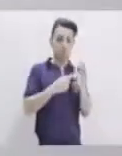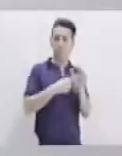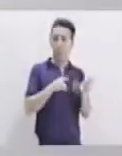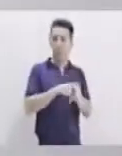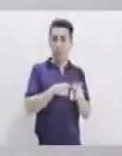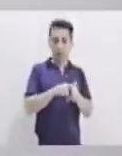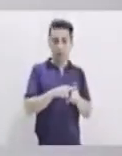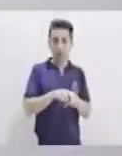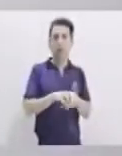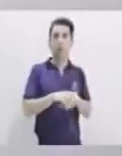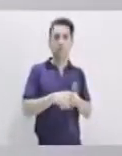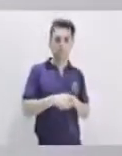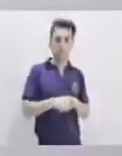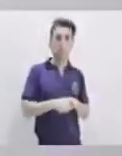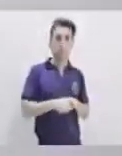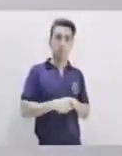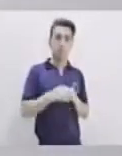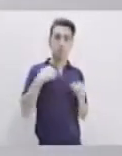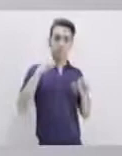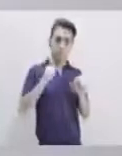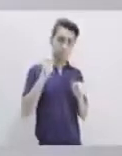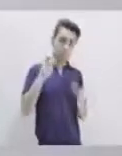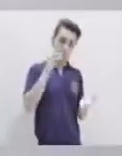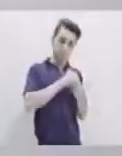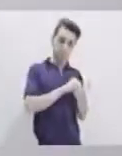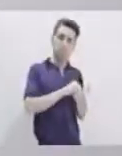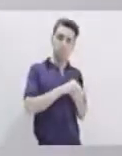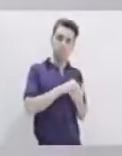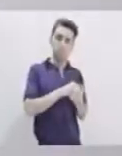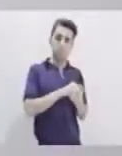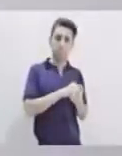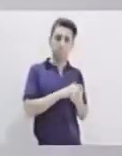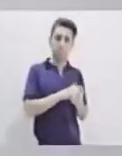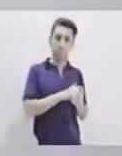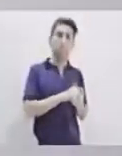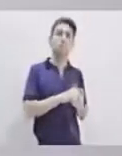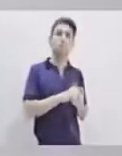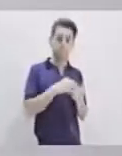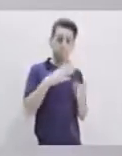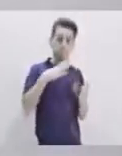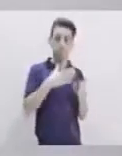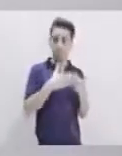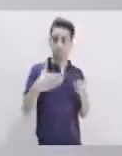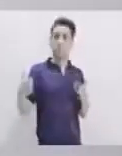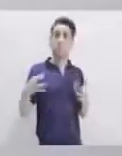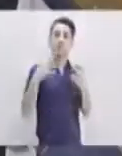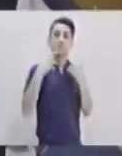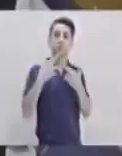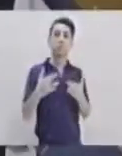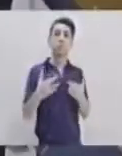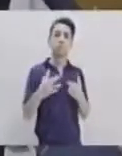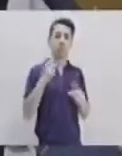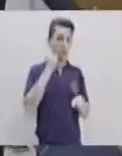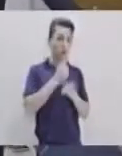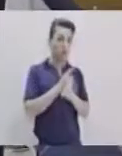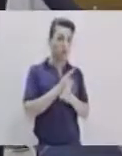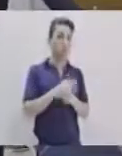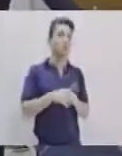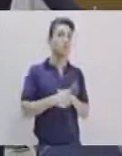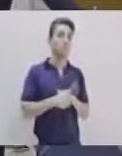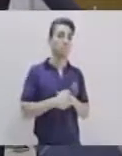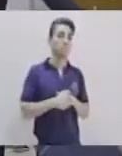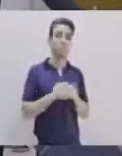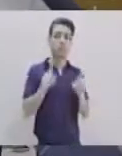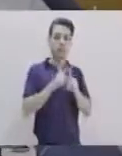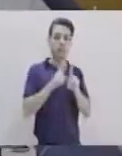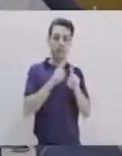mismo. En este caso, podríamos dejarlo y estamos teniendo un resultado correcto. Es